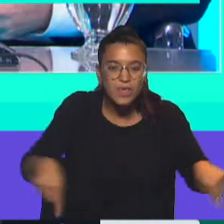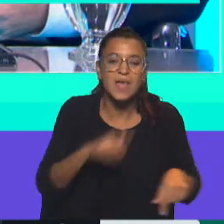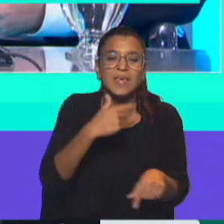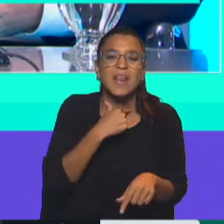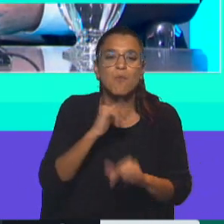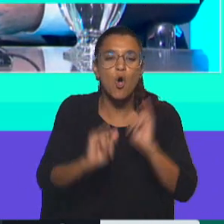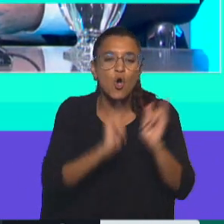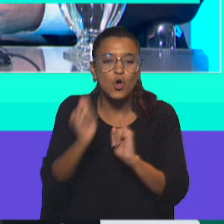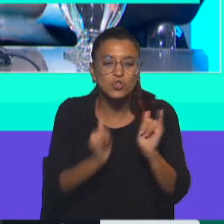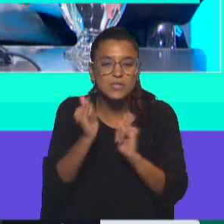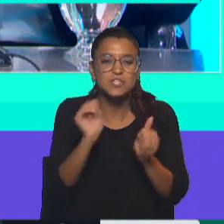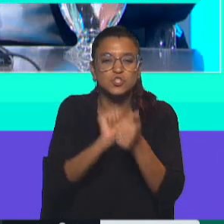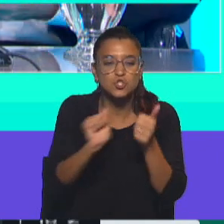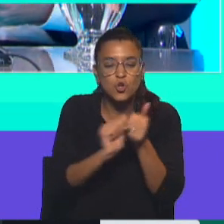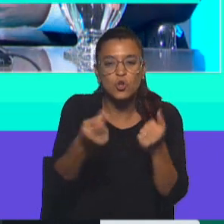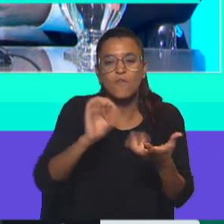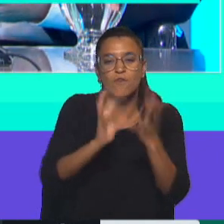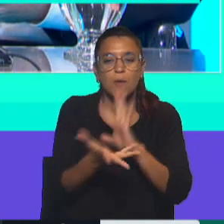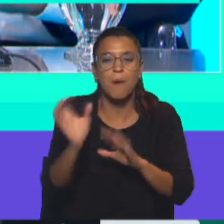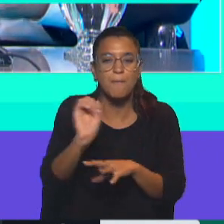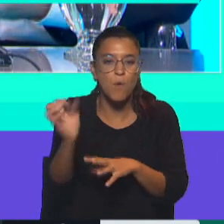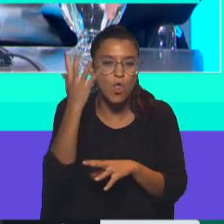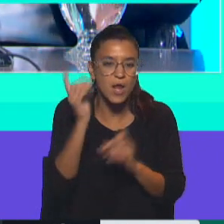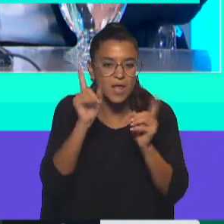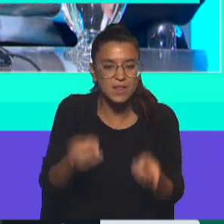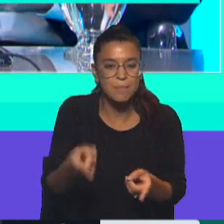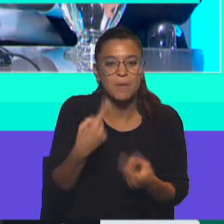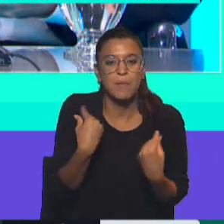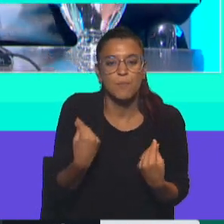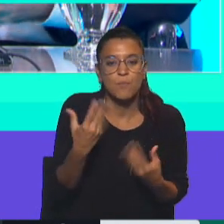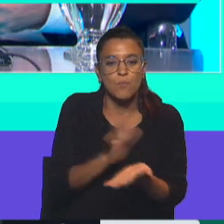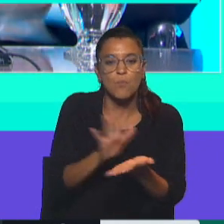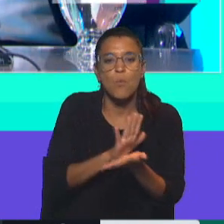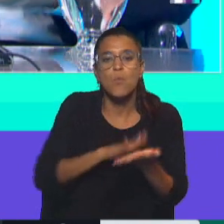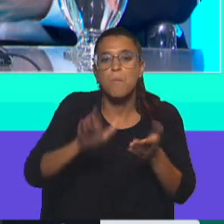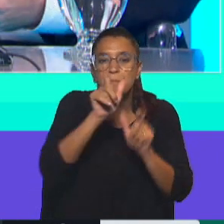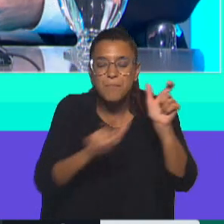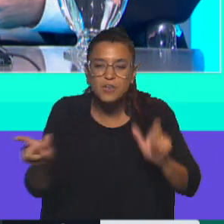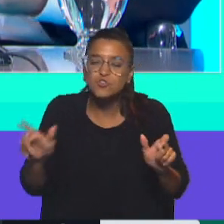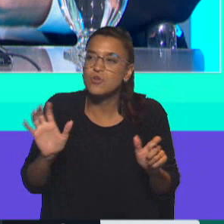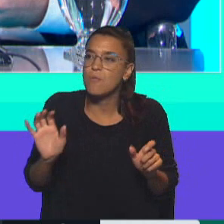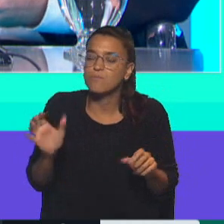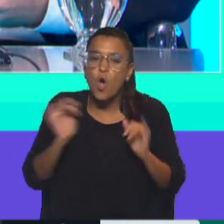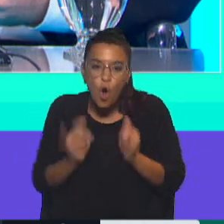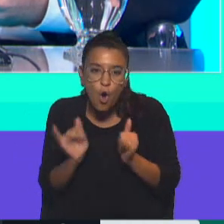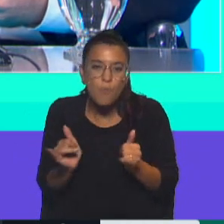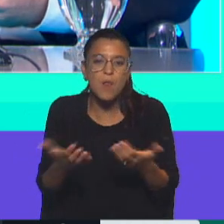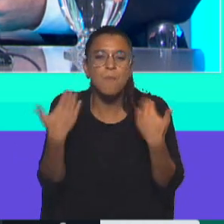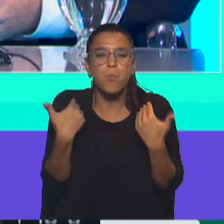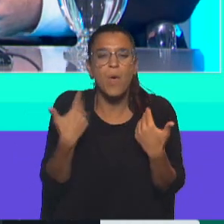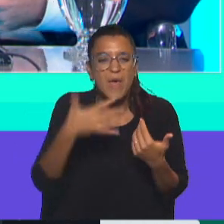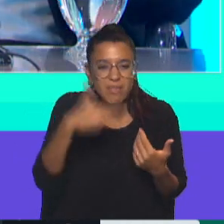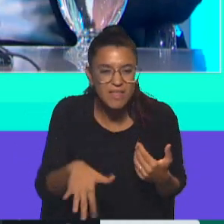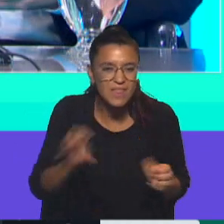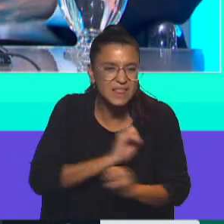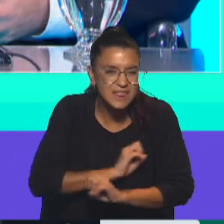del Holocausto de forma moderna y de forma de poder llegar a las nuevas generaciones para que puedan entender la magnitud de la catástrofe